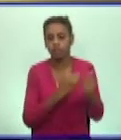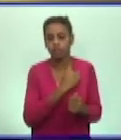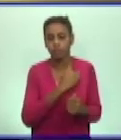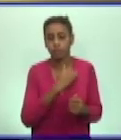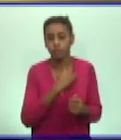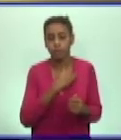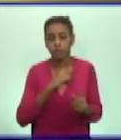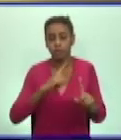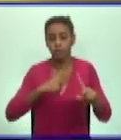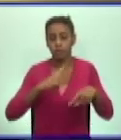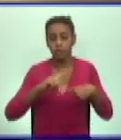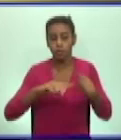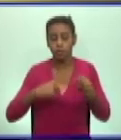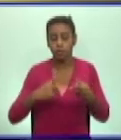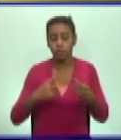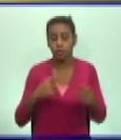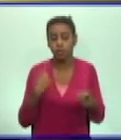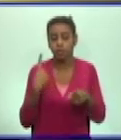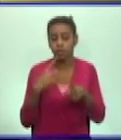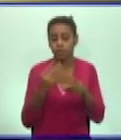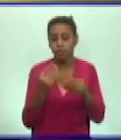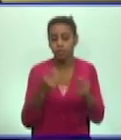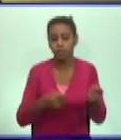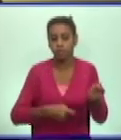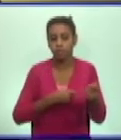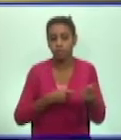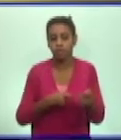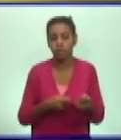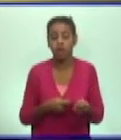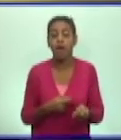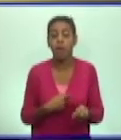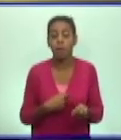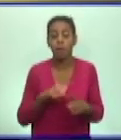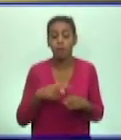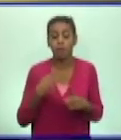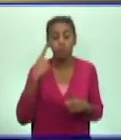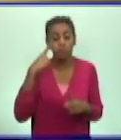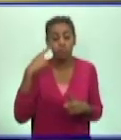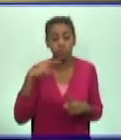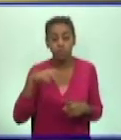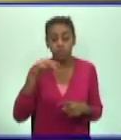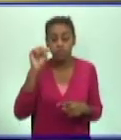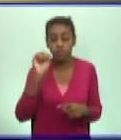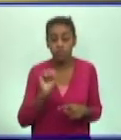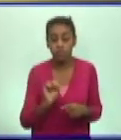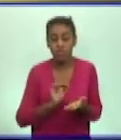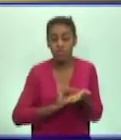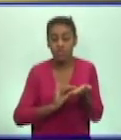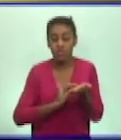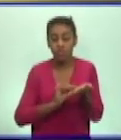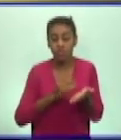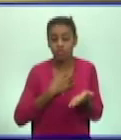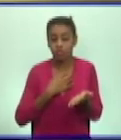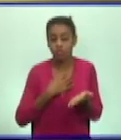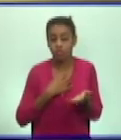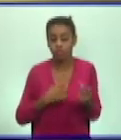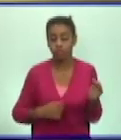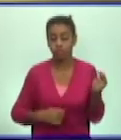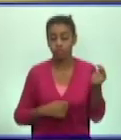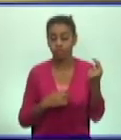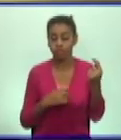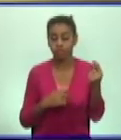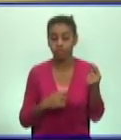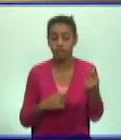Por tanto, para ese momento va a ser así. ¿Y Vietnam qué tenía? Nada, muchachos. No tenía cómo enfrentar. Yo creo que fue la decisión de